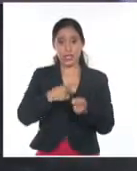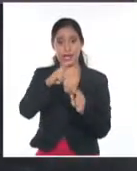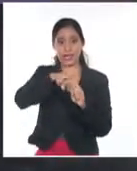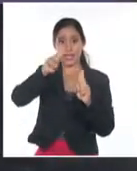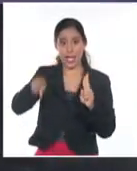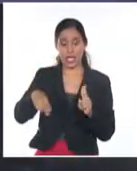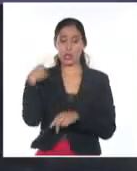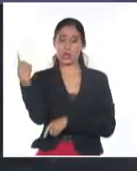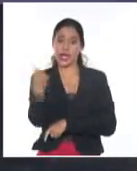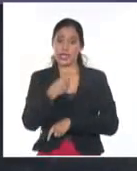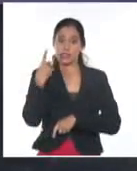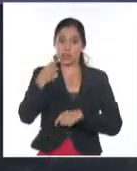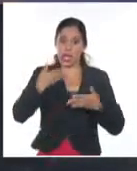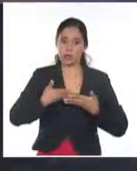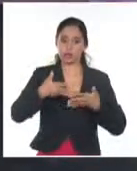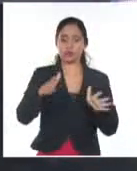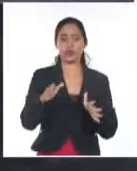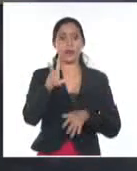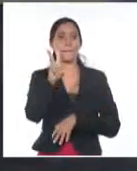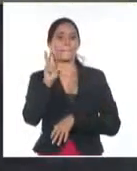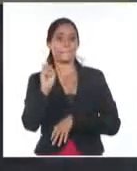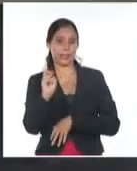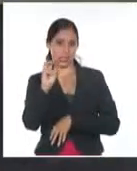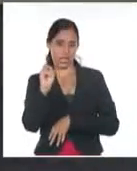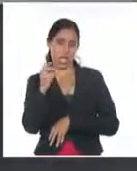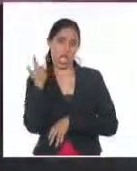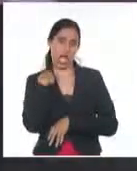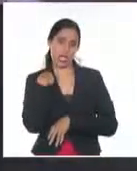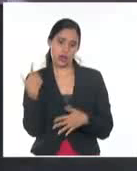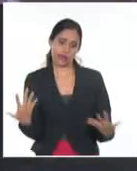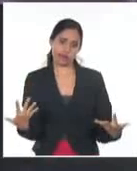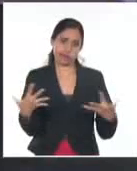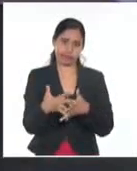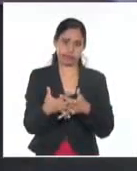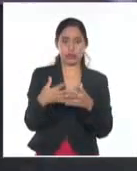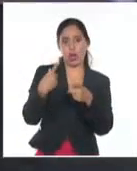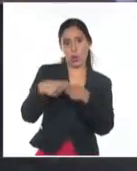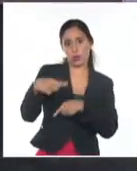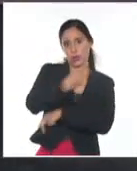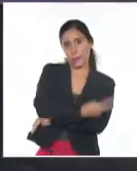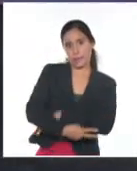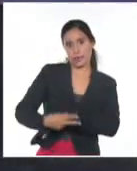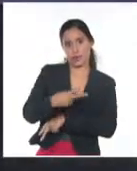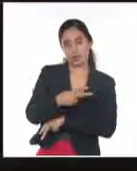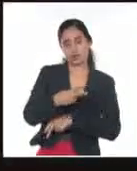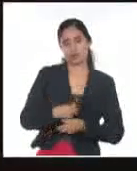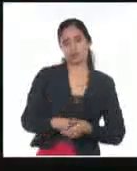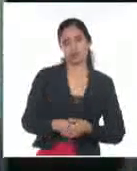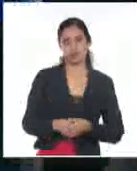Nacional, dedicada a los 20 años de cooperación con los amigos británicos de la compañía.